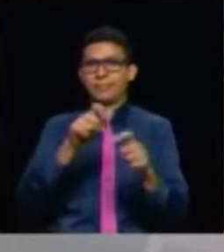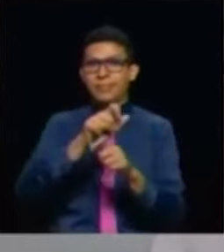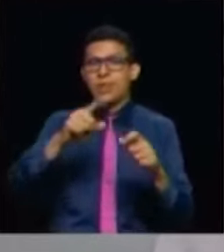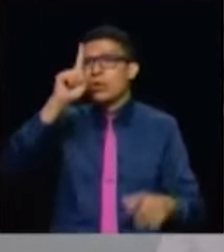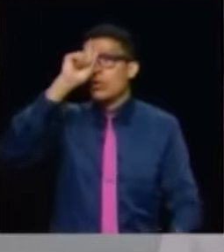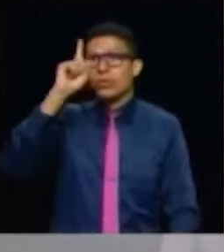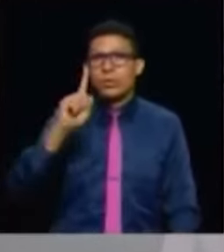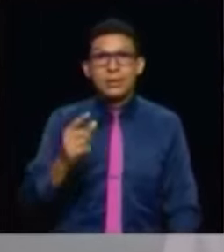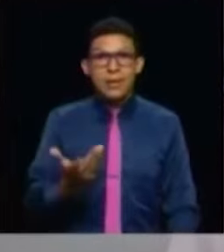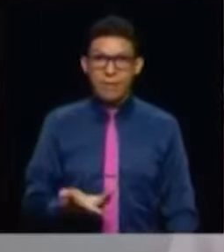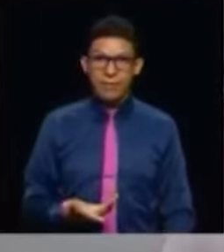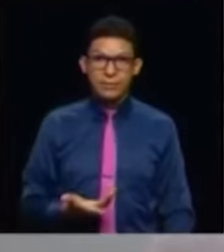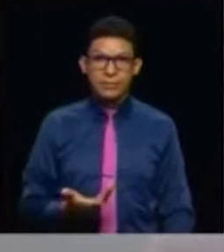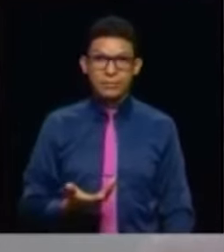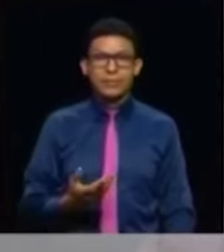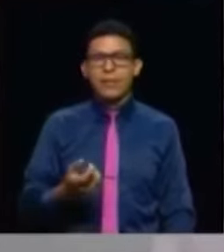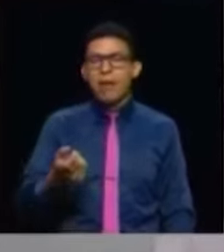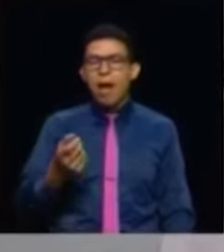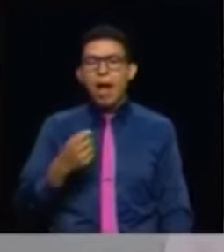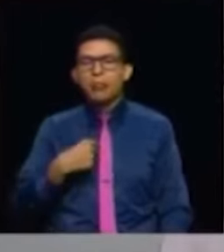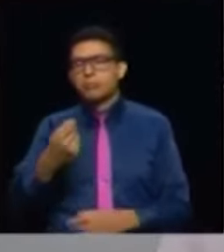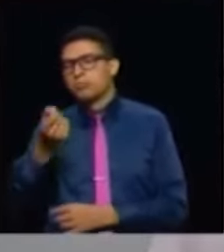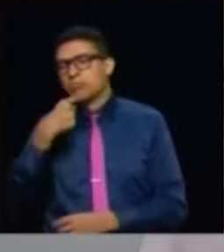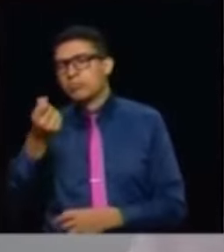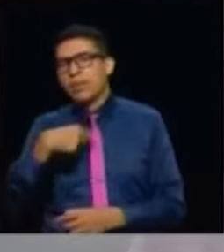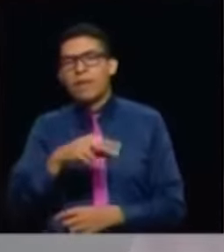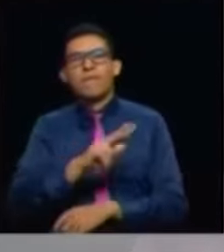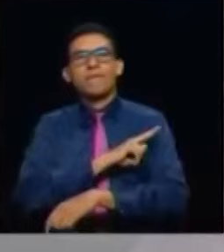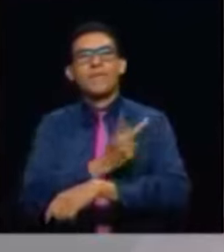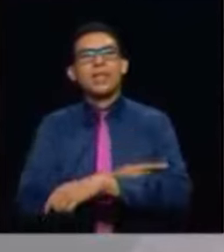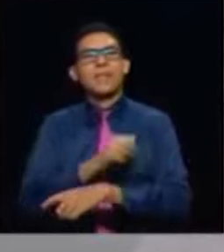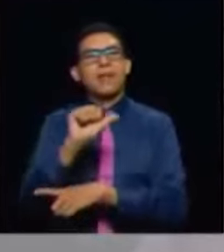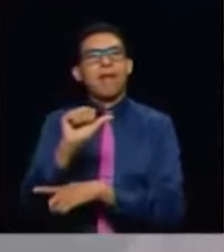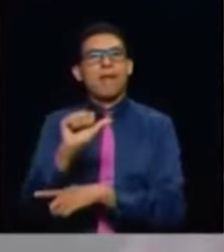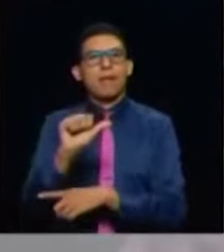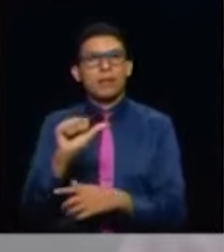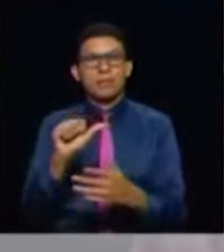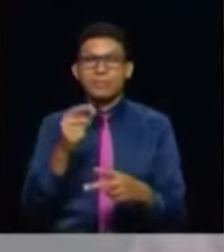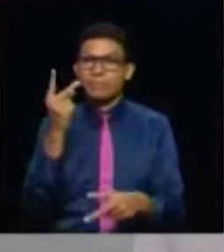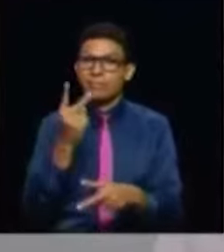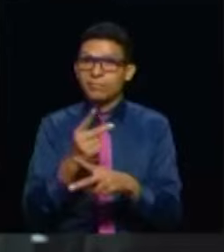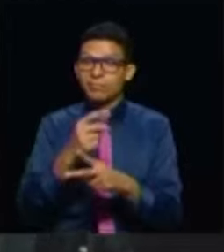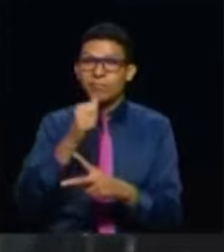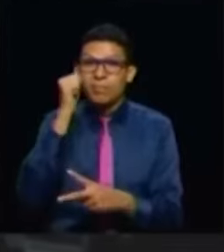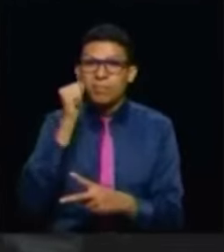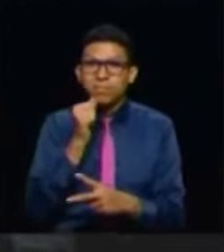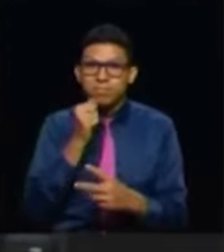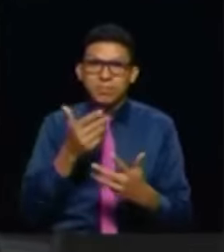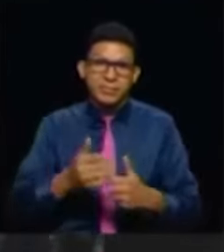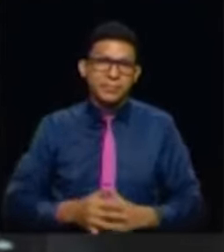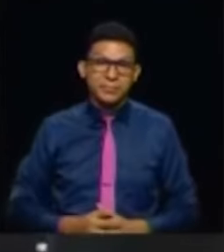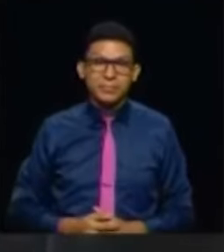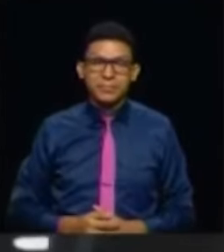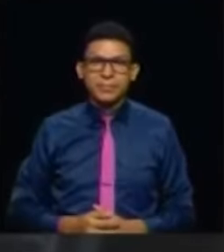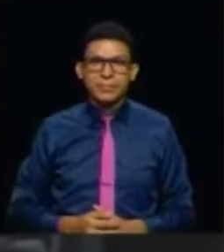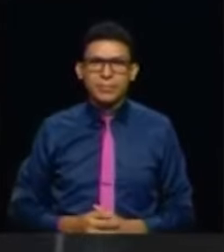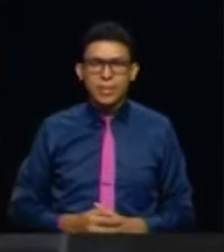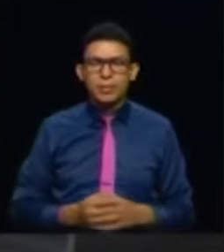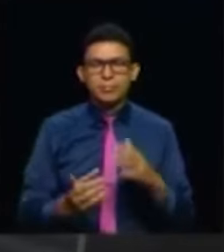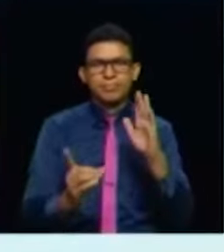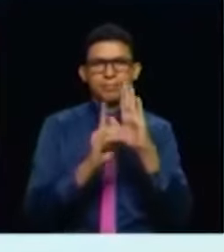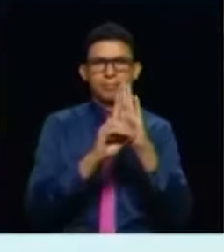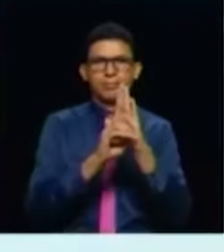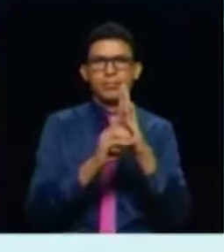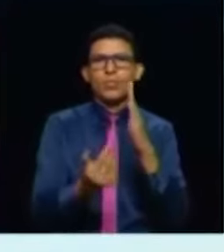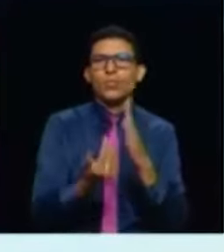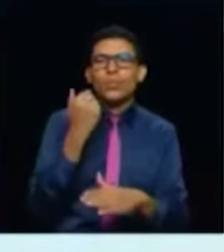eso y toman exceso de vitamina A y puede ser un riesgo para el neonato. Entre las novedades del decreto está una